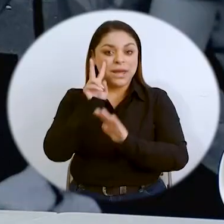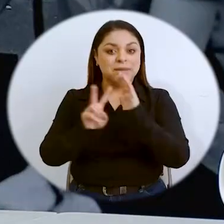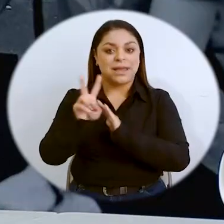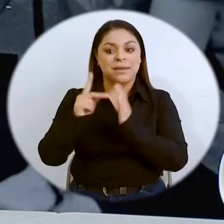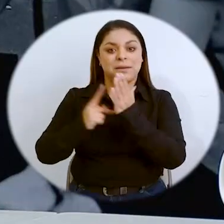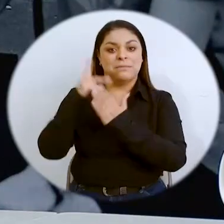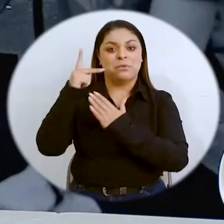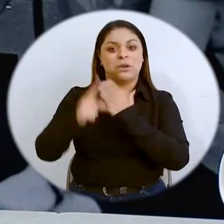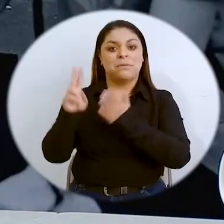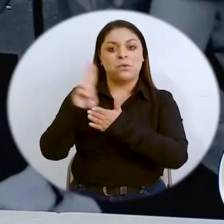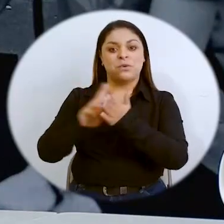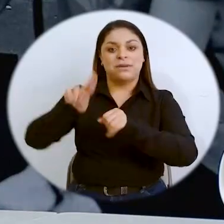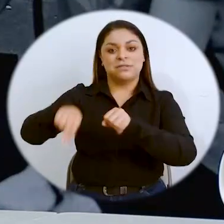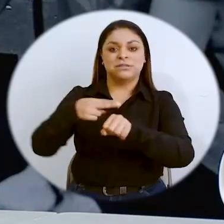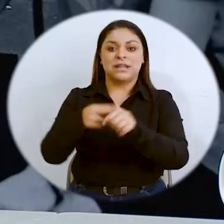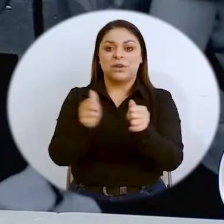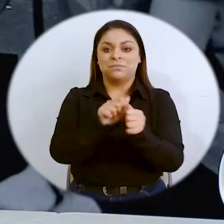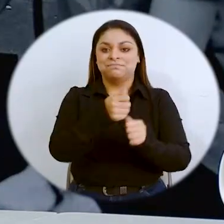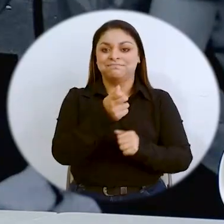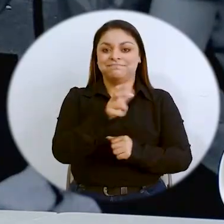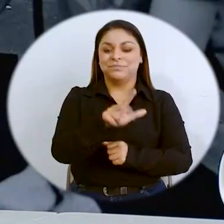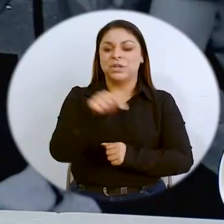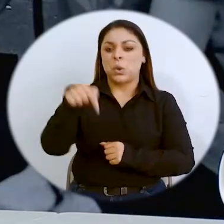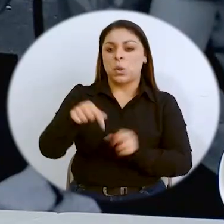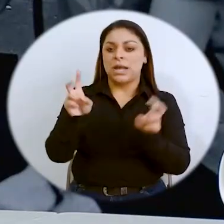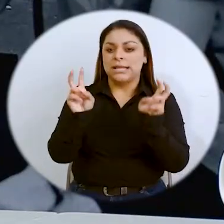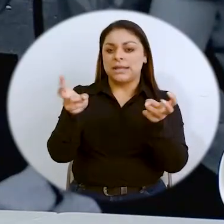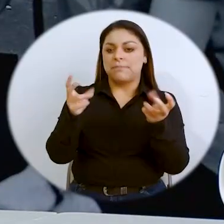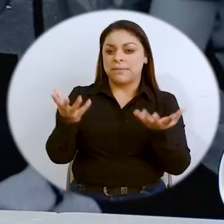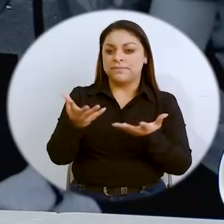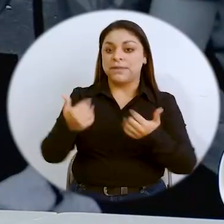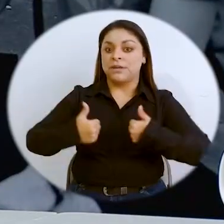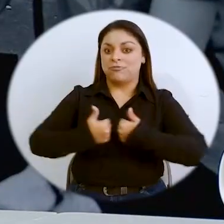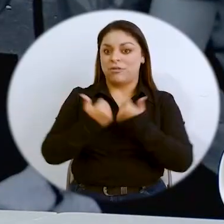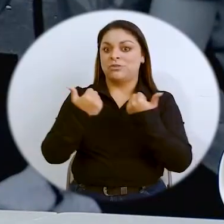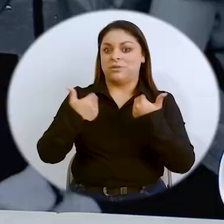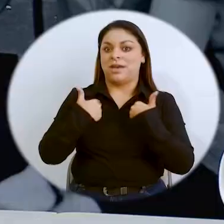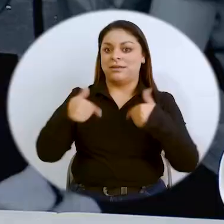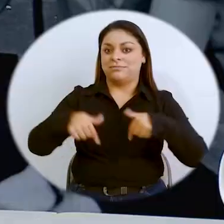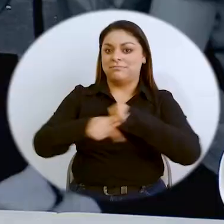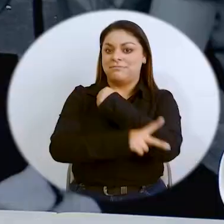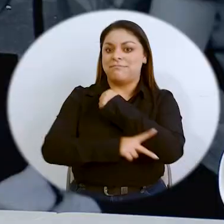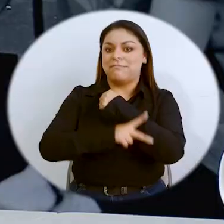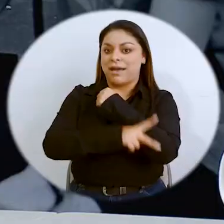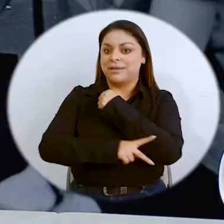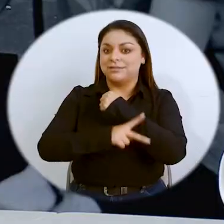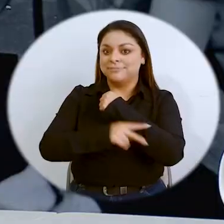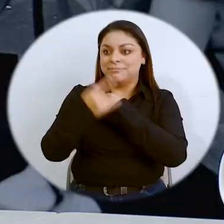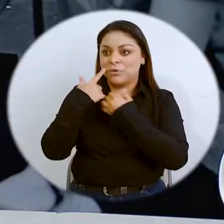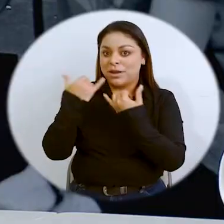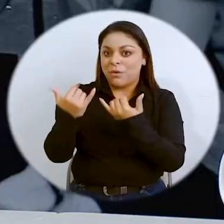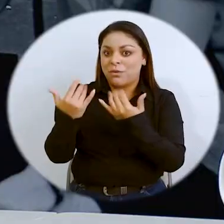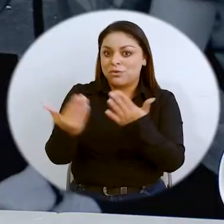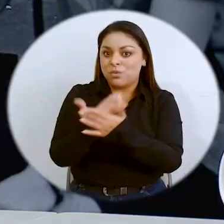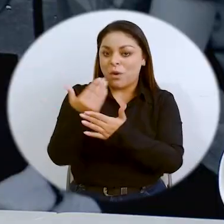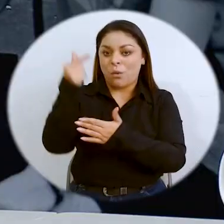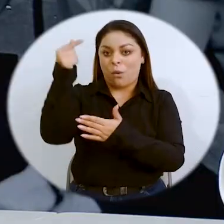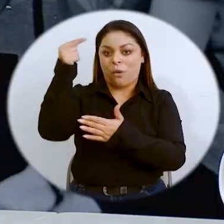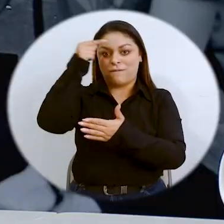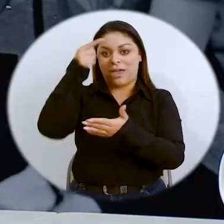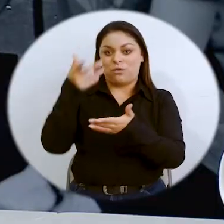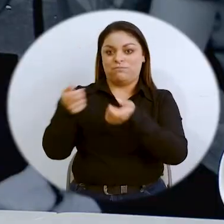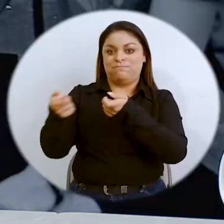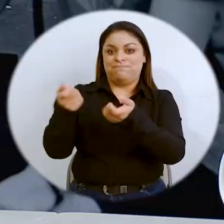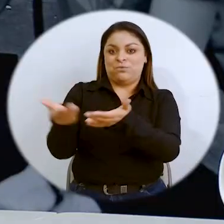Continúa usted con una mirada del programa de la Universidad Nacional y de CINAR S.A. Hoy con el tema de los retos que enfrentamos como el país de cara al